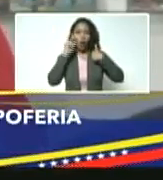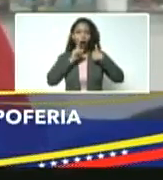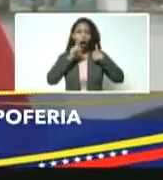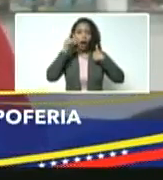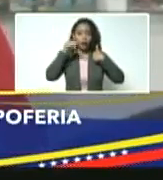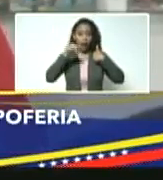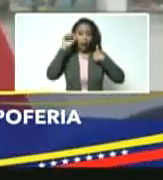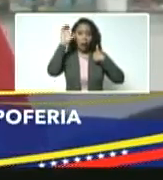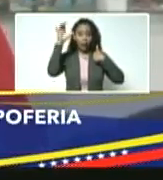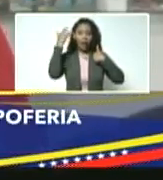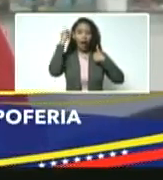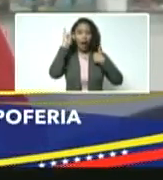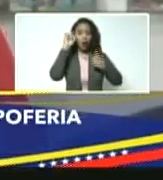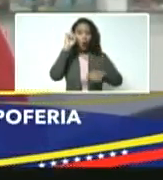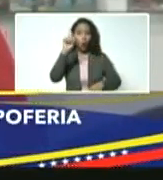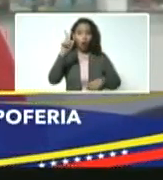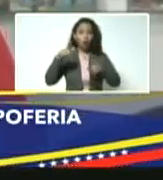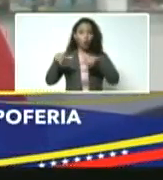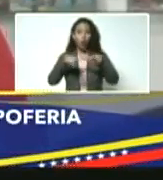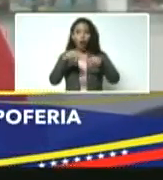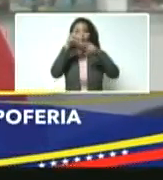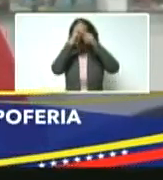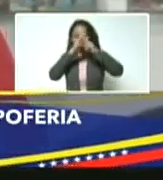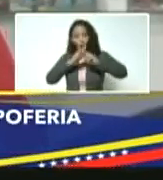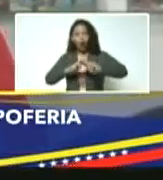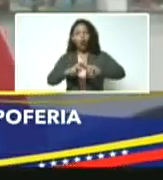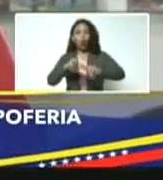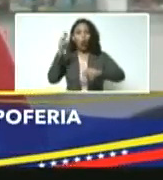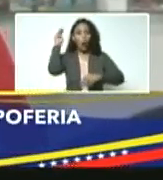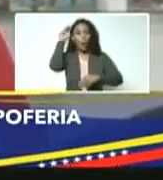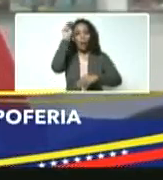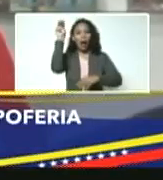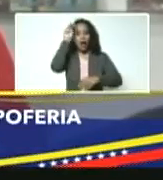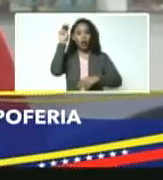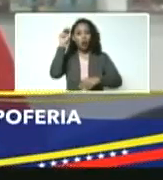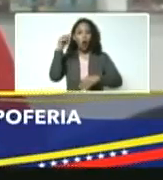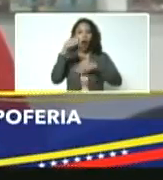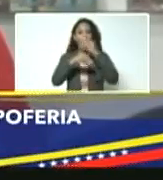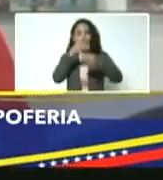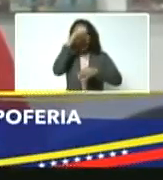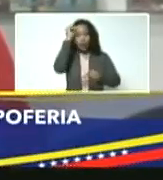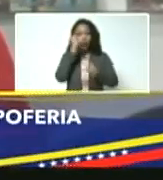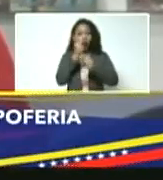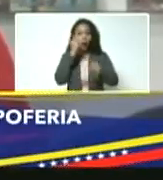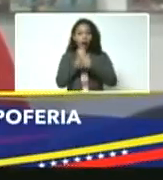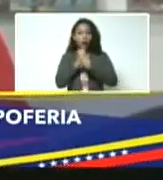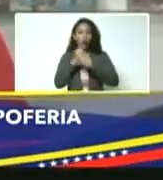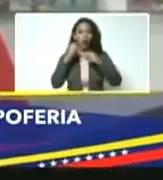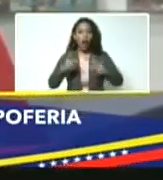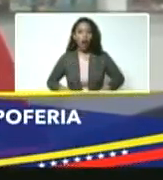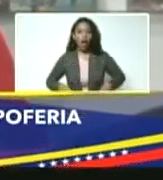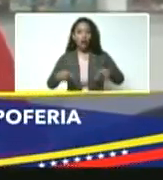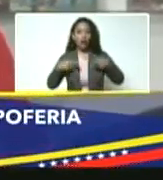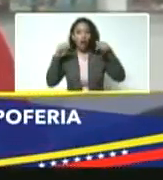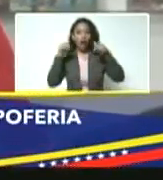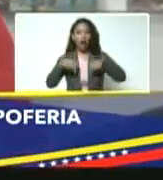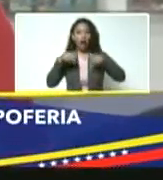país tienen un espacio de honor. Los maestros que han dedicado parte de su vida pues a